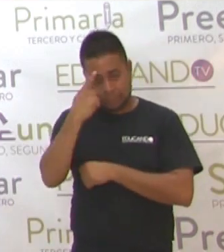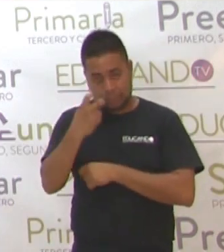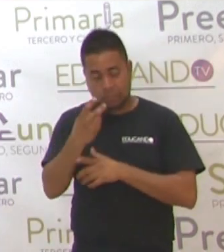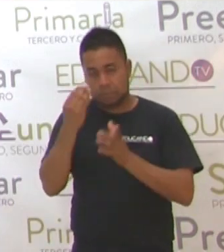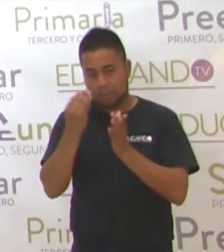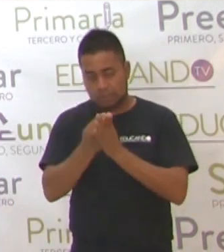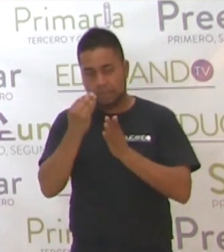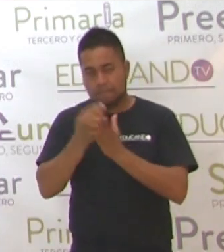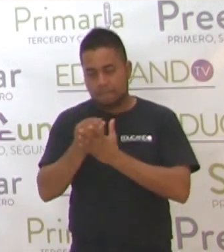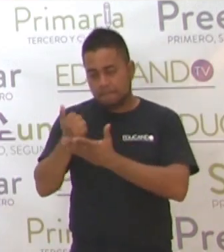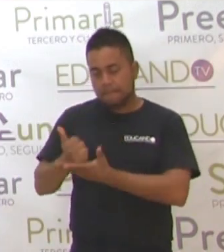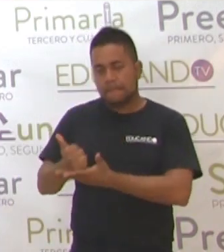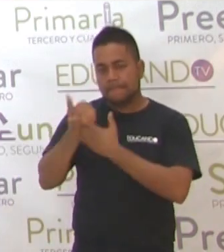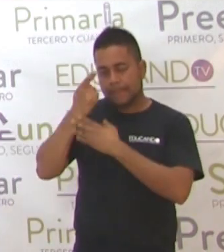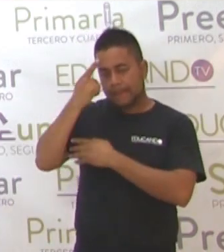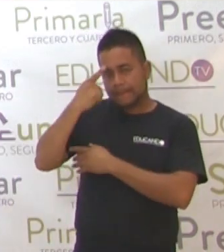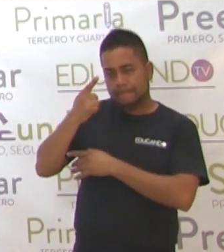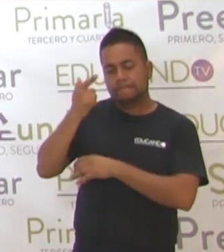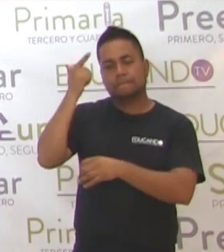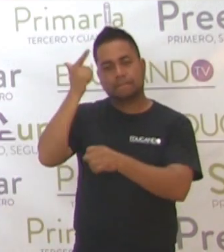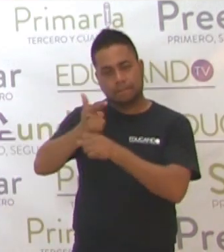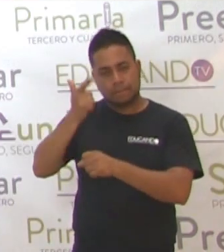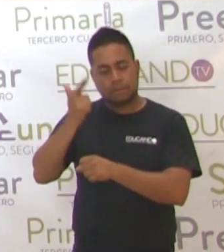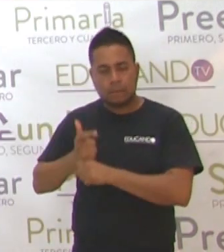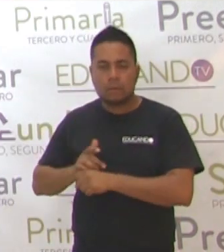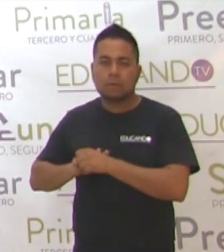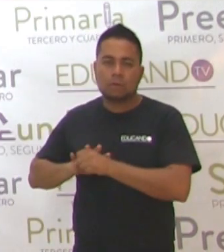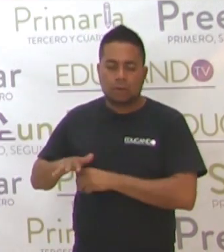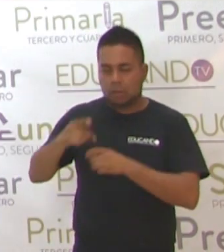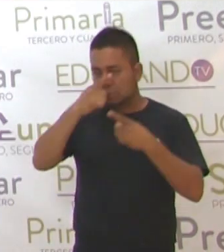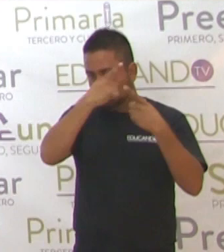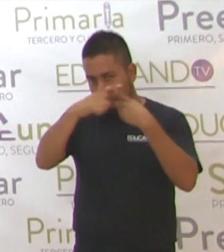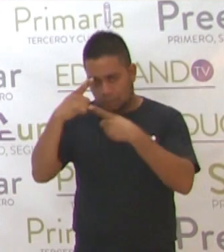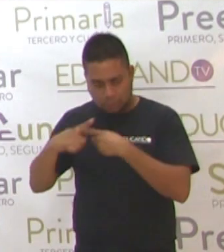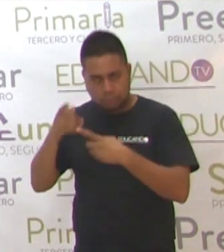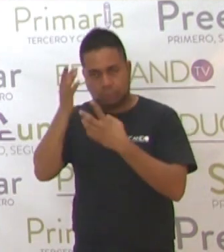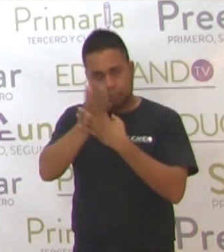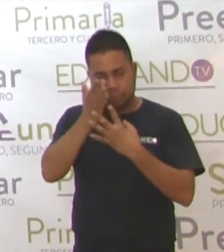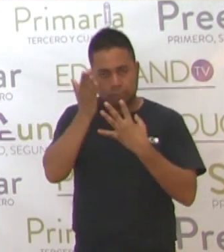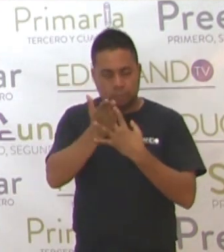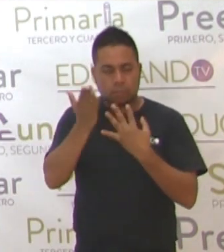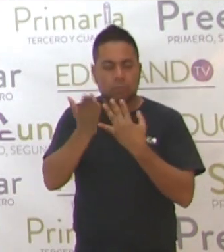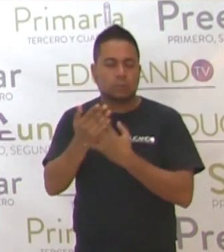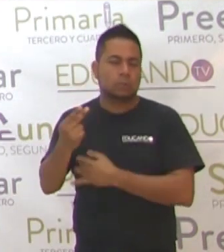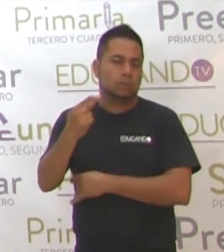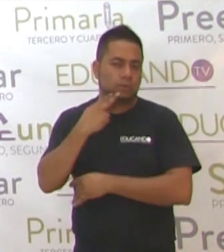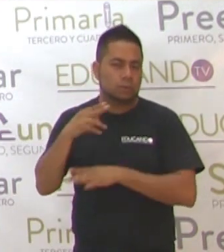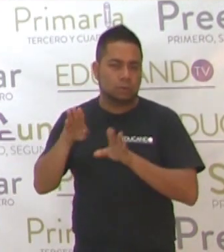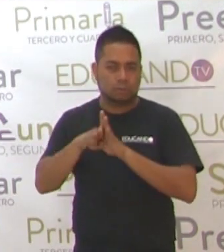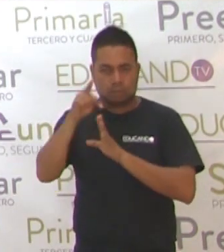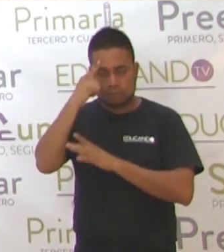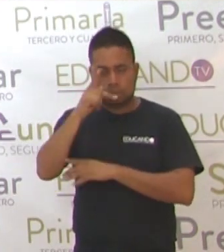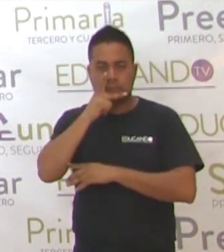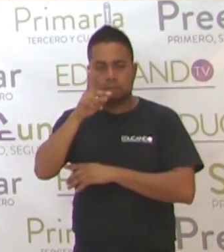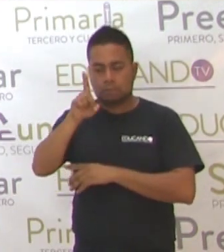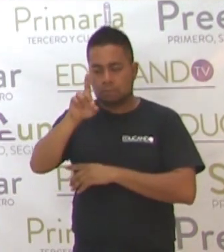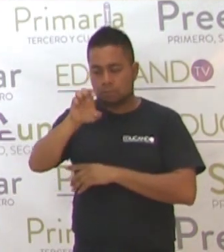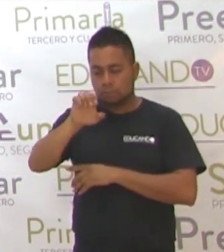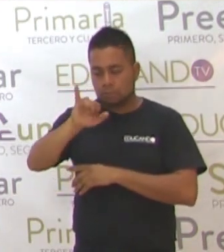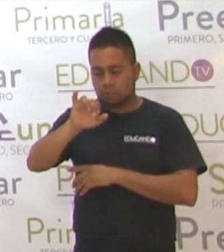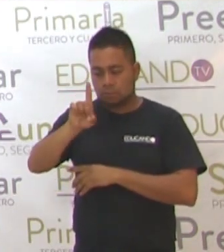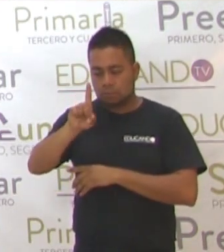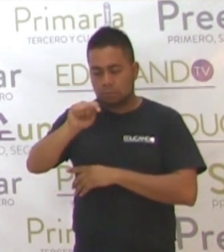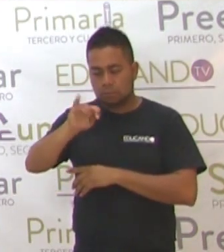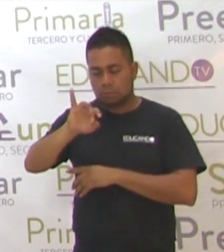sesión nos ha servido para reconocer todos los tipos clasificaciones y utilización de ético niños y